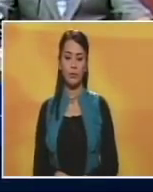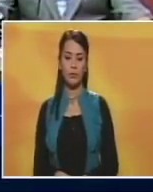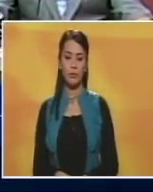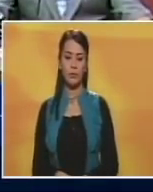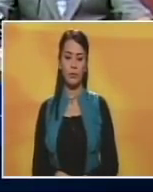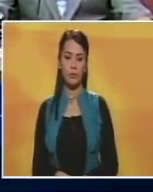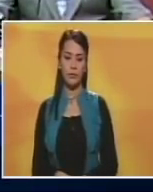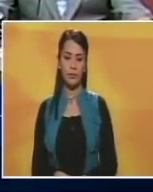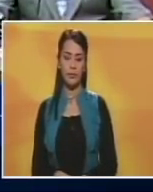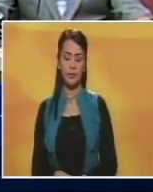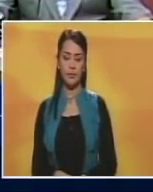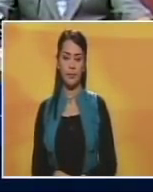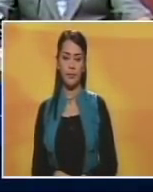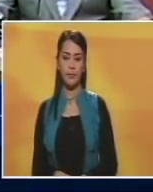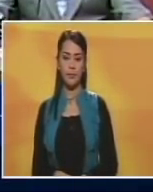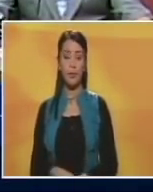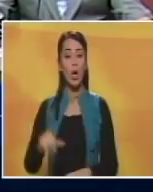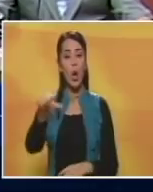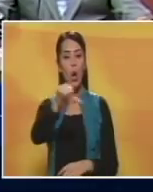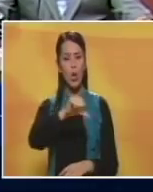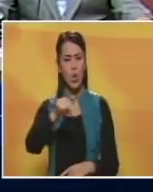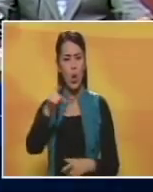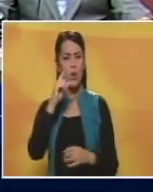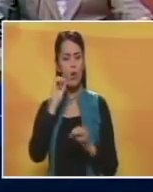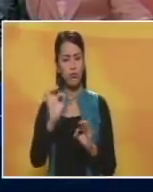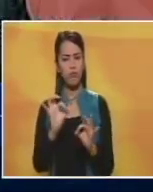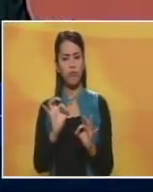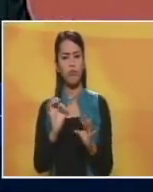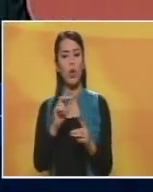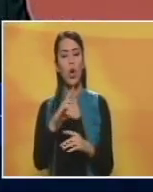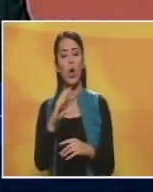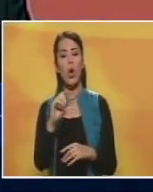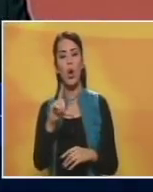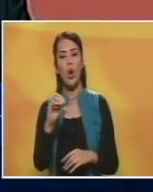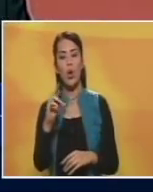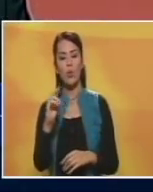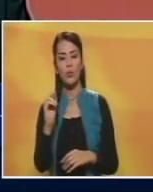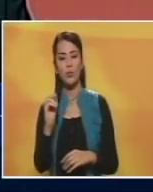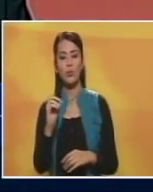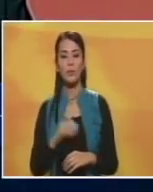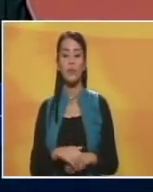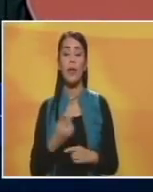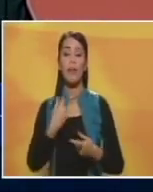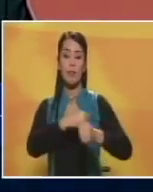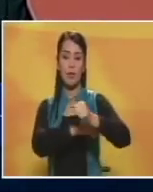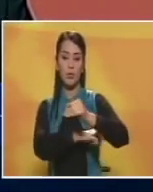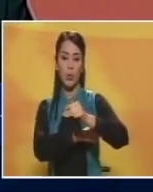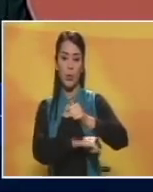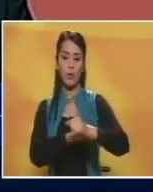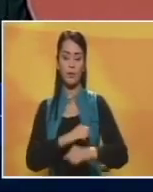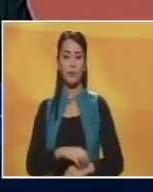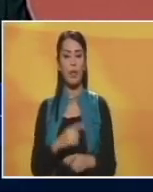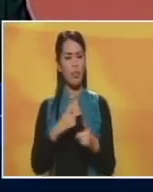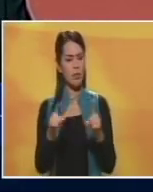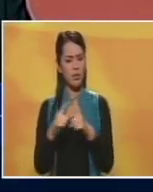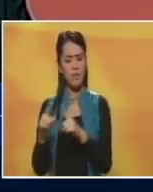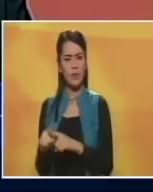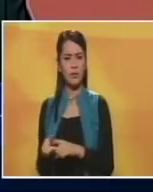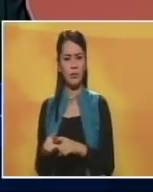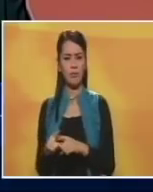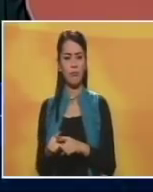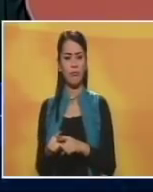trata de el cloro, el detergente en polvo, desodorante en distintas